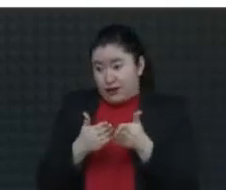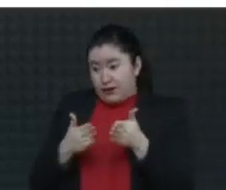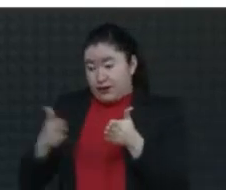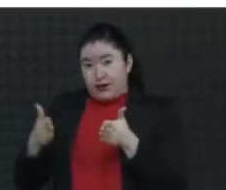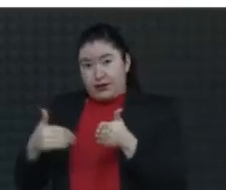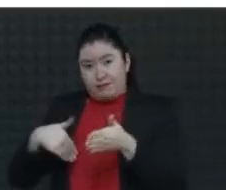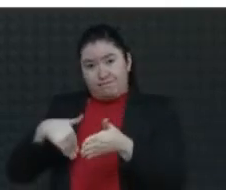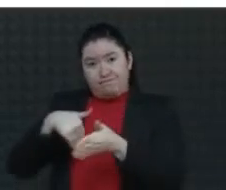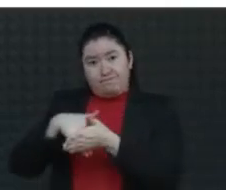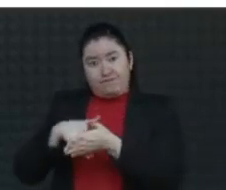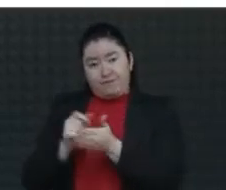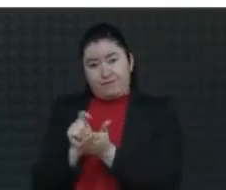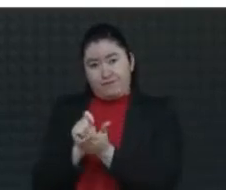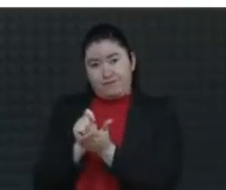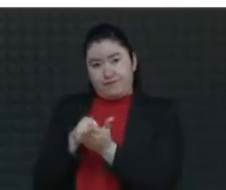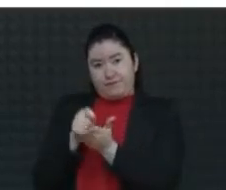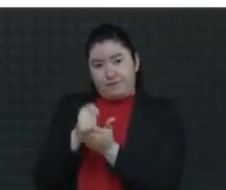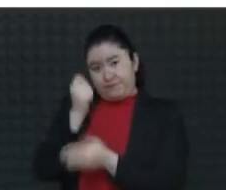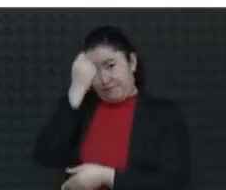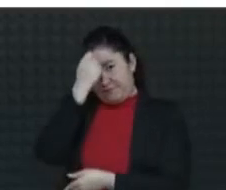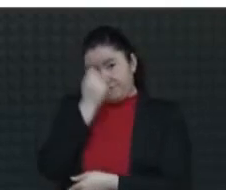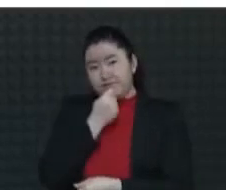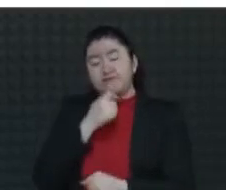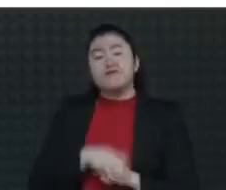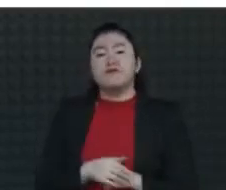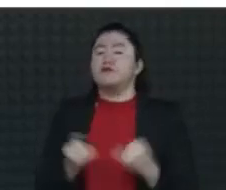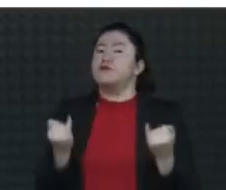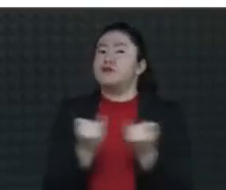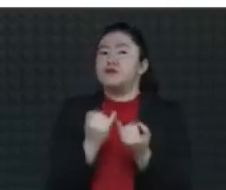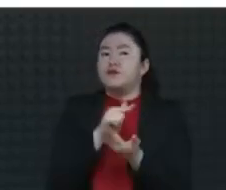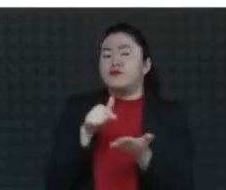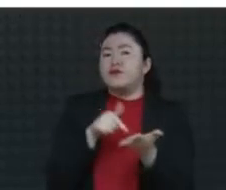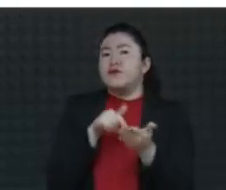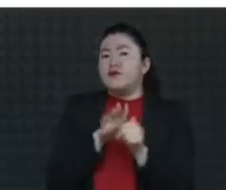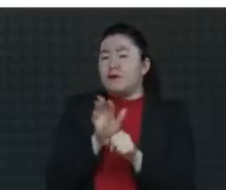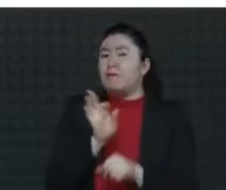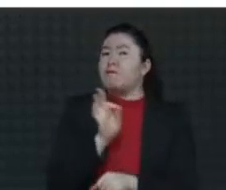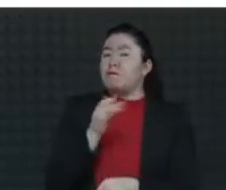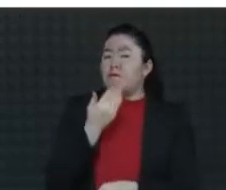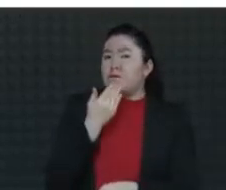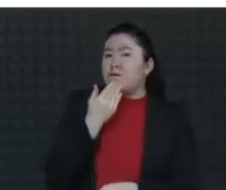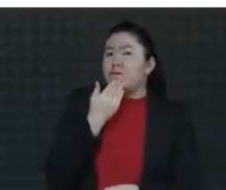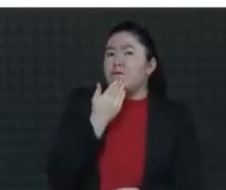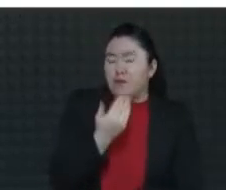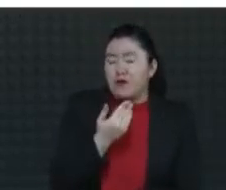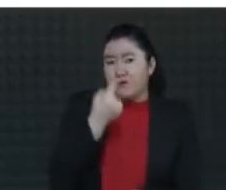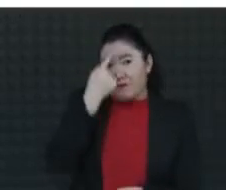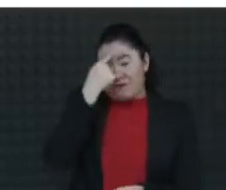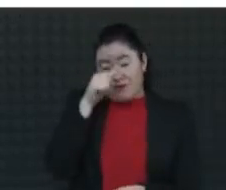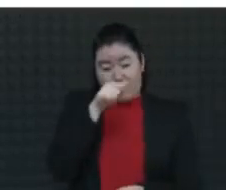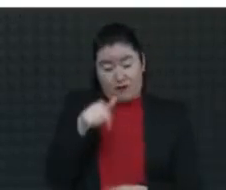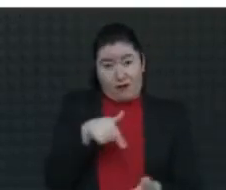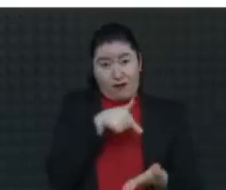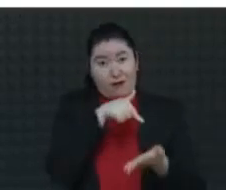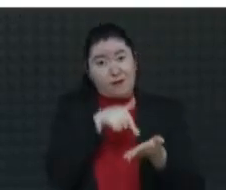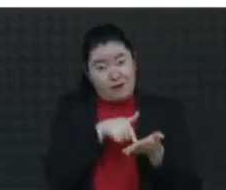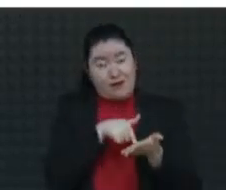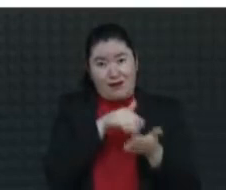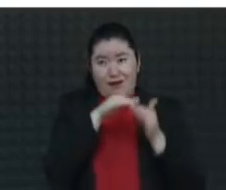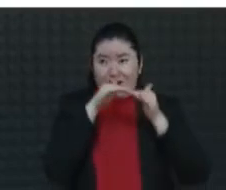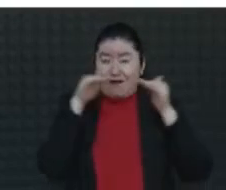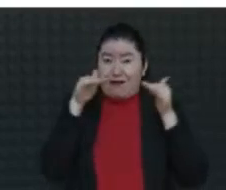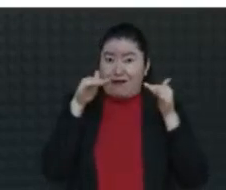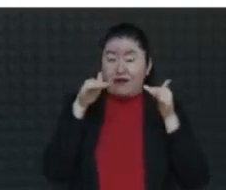San Lorenzo-Tezonco. Los sistemas de cimentación del segmento parecen ser apropiados para las condiciones de la superficie y